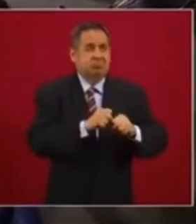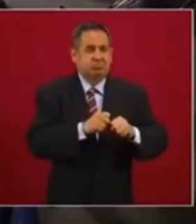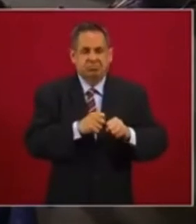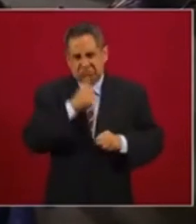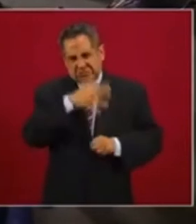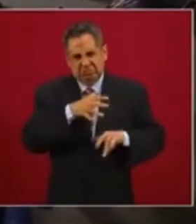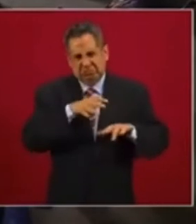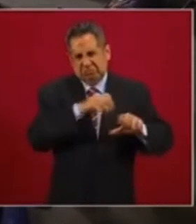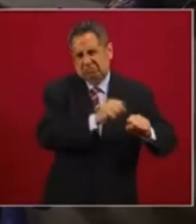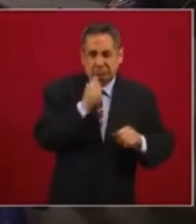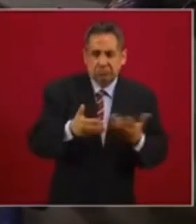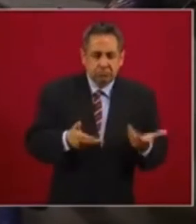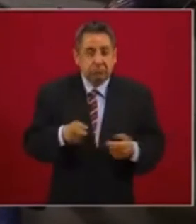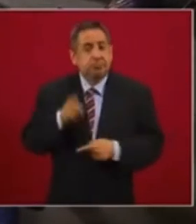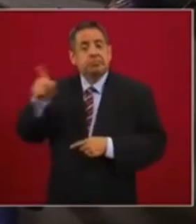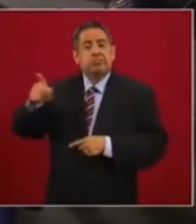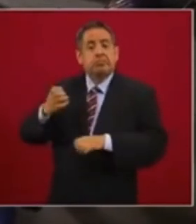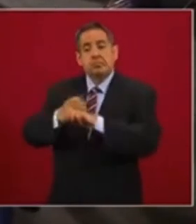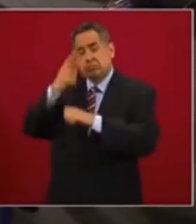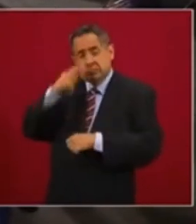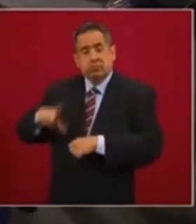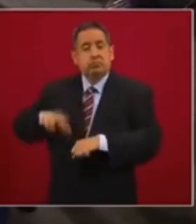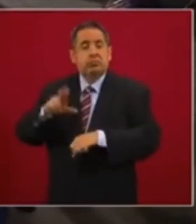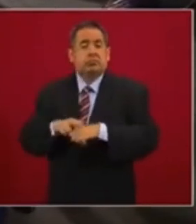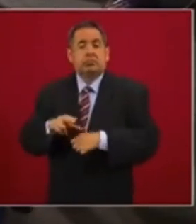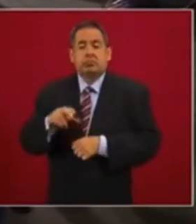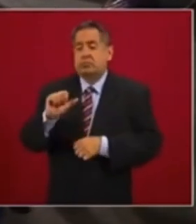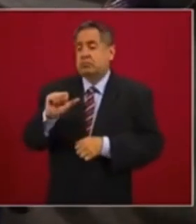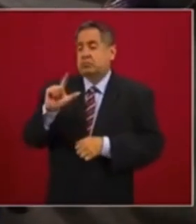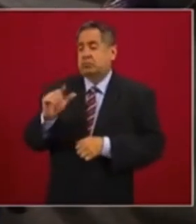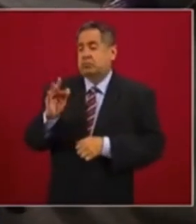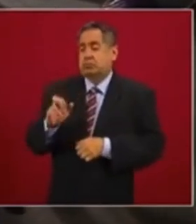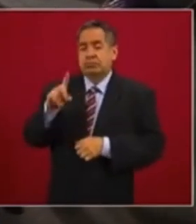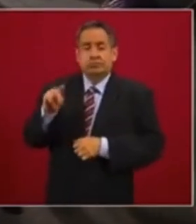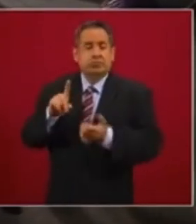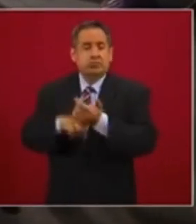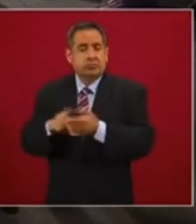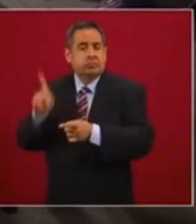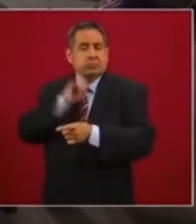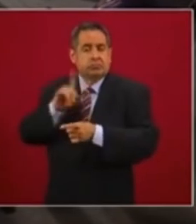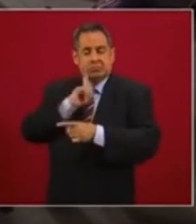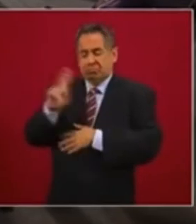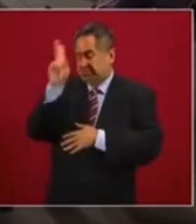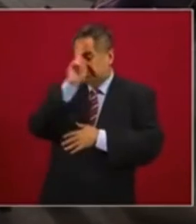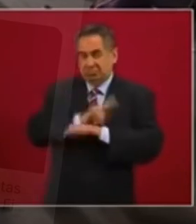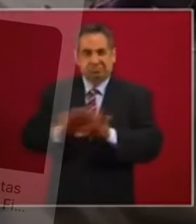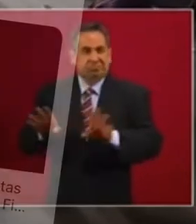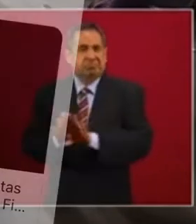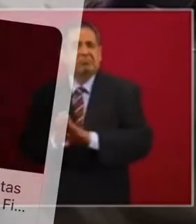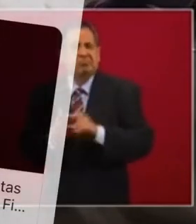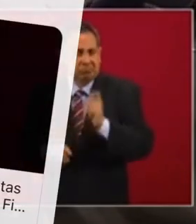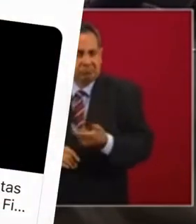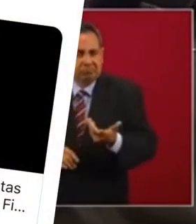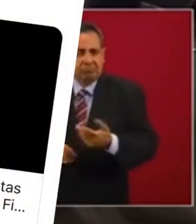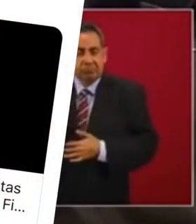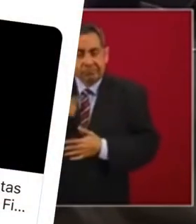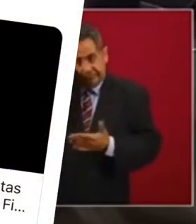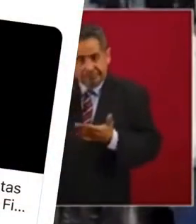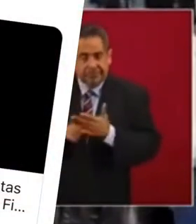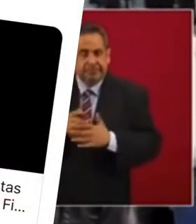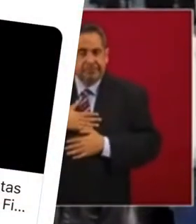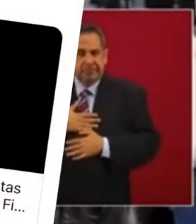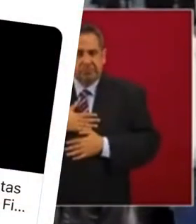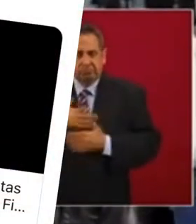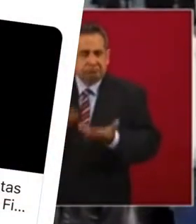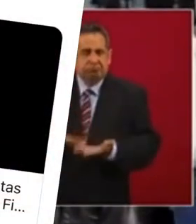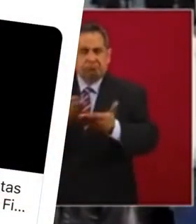Pero en el Estado de México, del gobernador Alfredo del Mazo, parece que las mujeres tienen peor momento. Presidente, creo que yo aquí